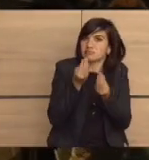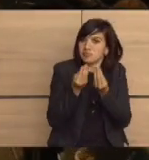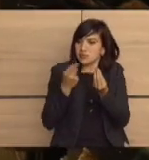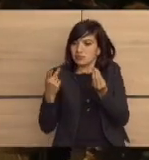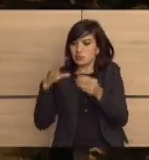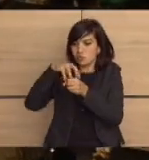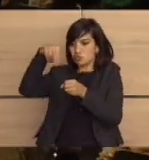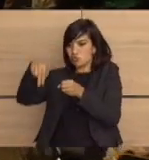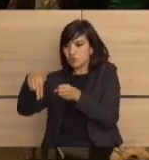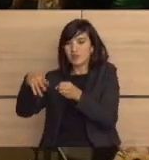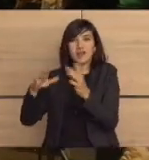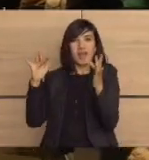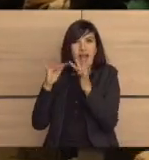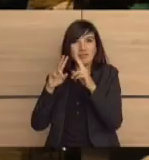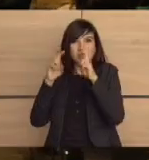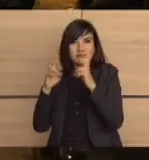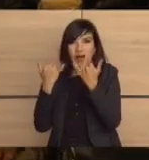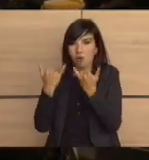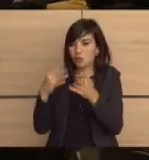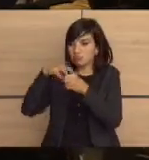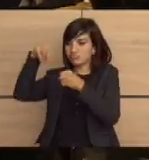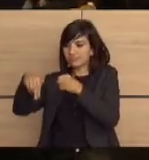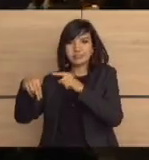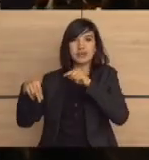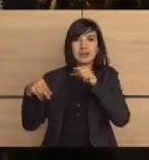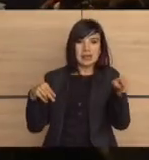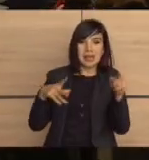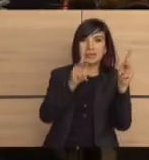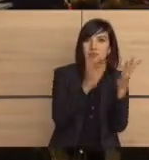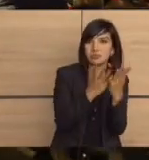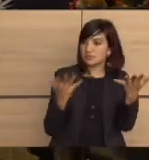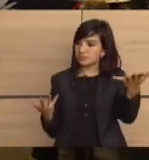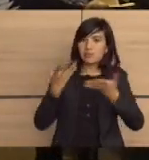reflexionar sobre esos problemas, sobre esos asuntos? Luego, fíjense